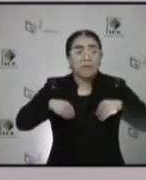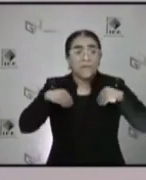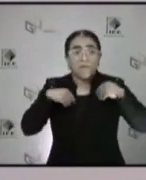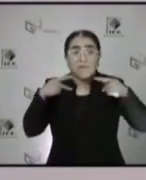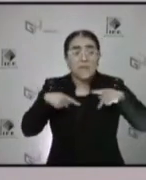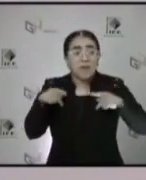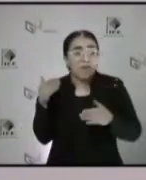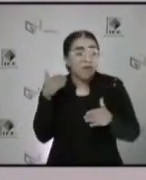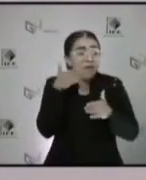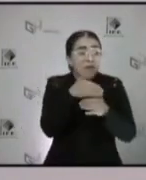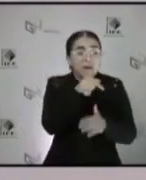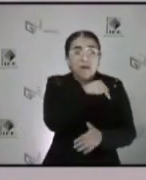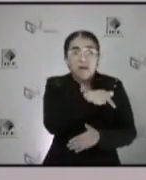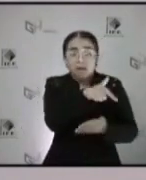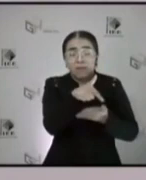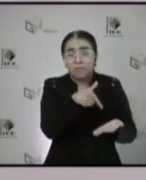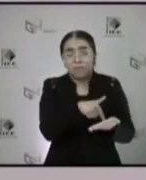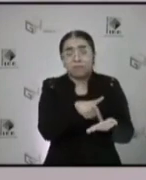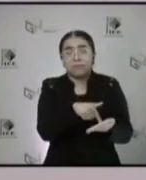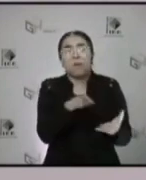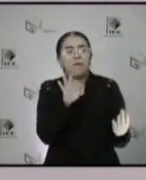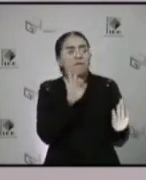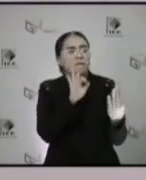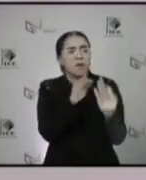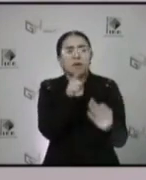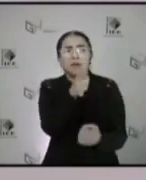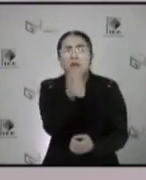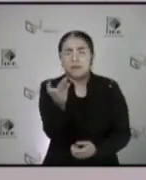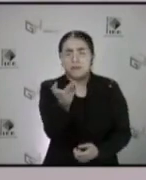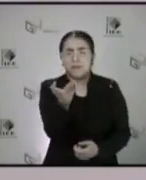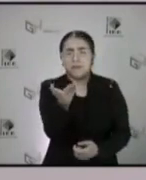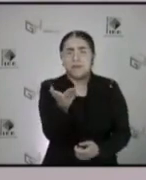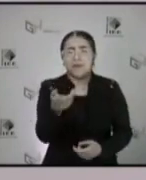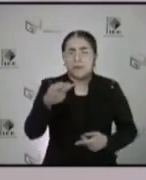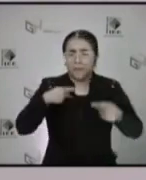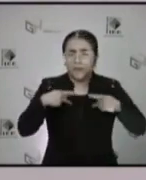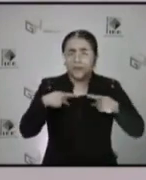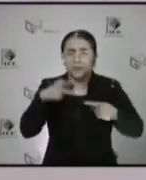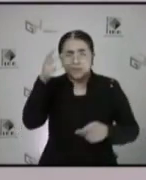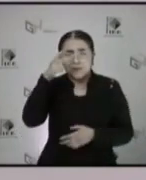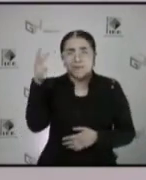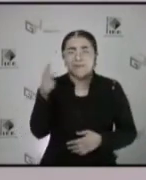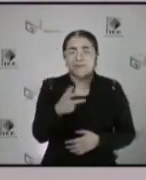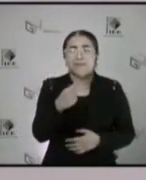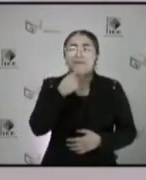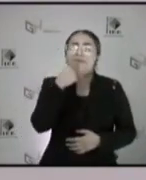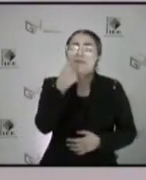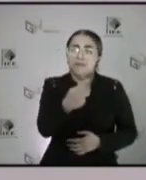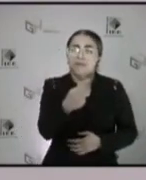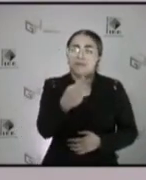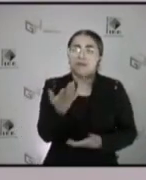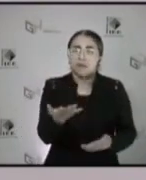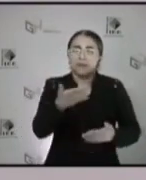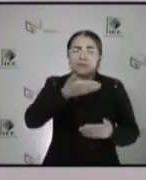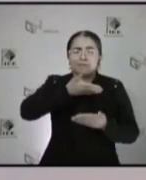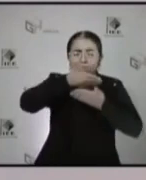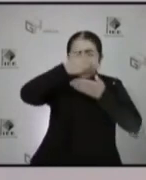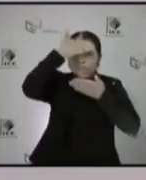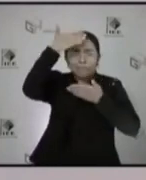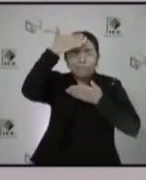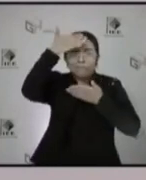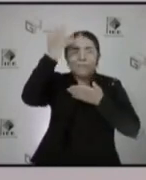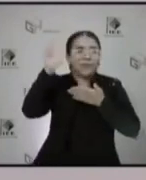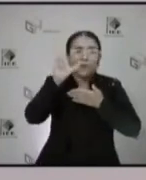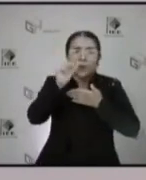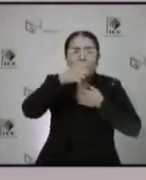este momento, de cara a la y los hidalguenses, sin lugar a máscaras,